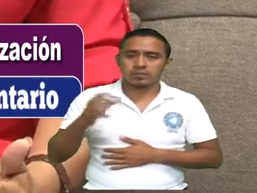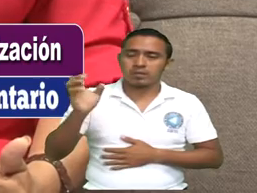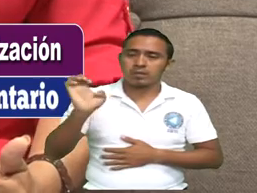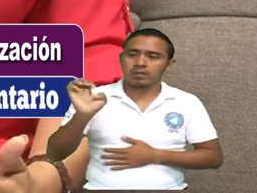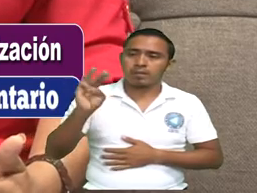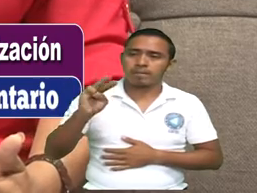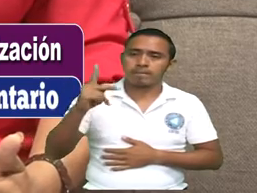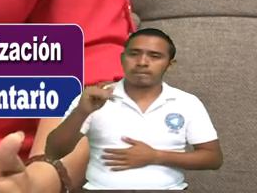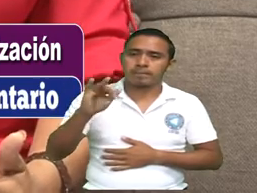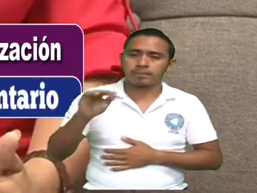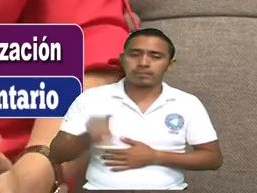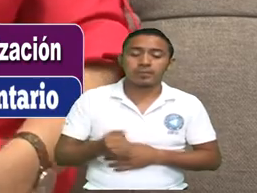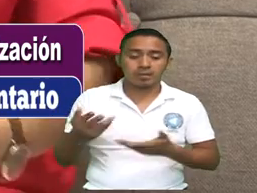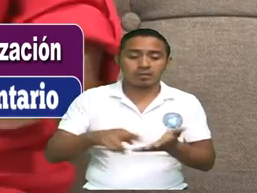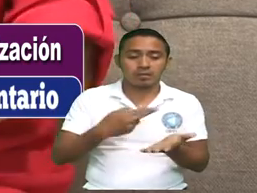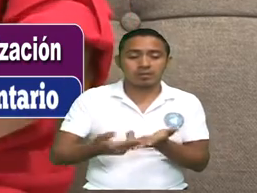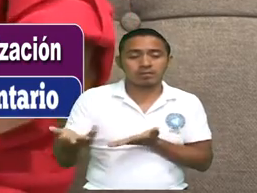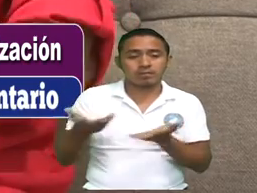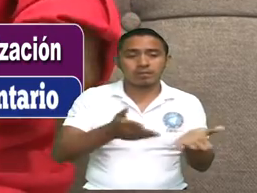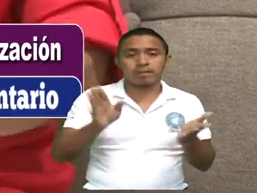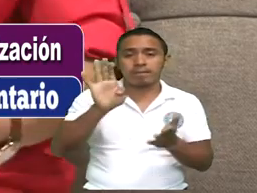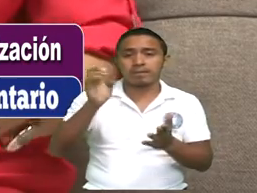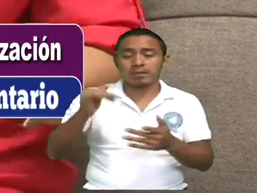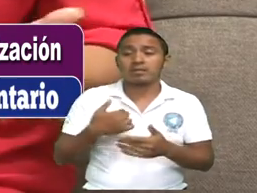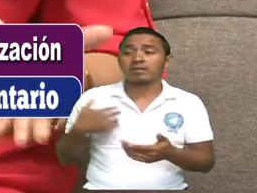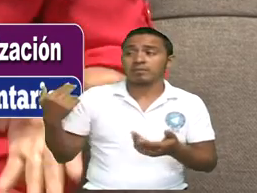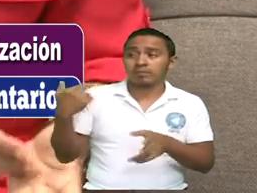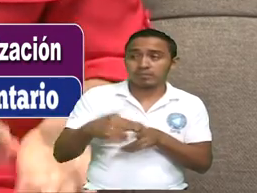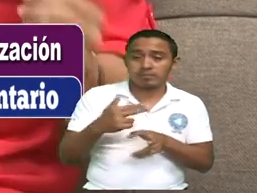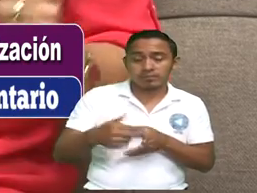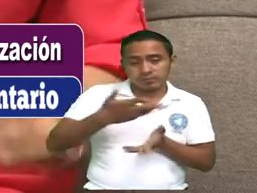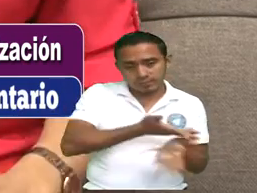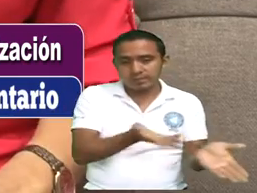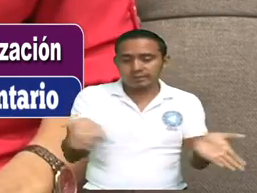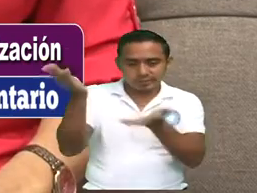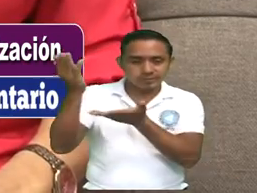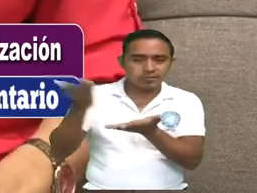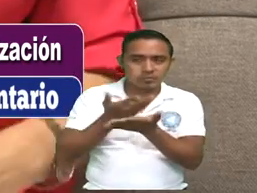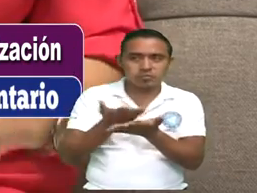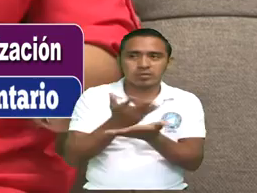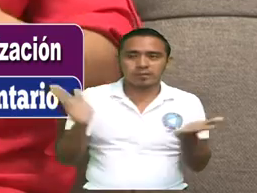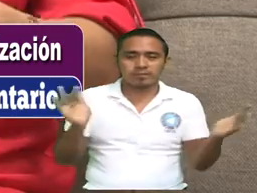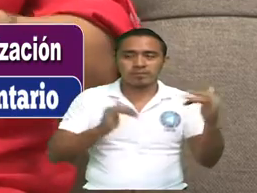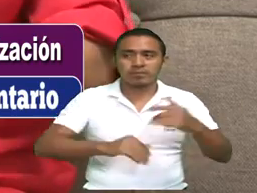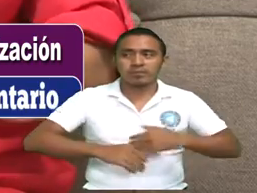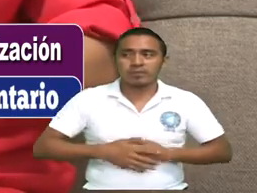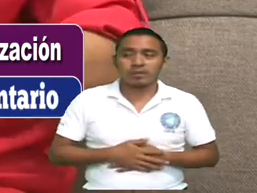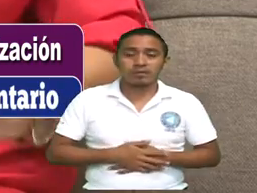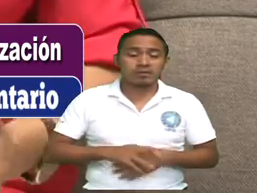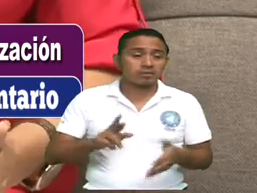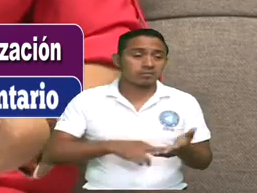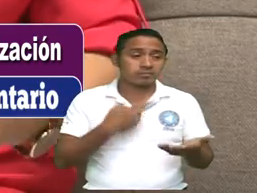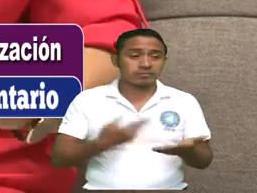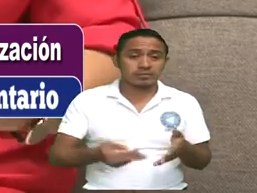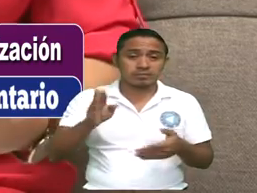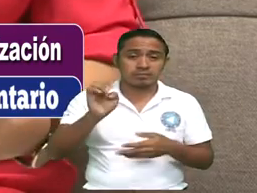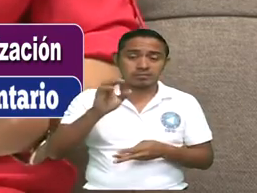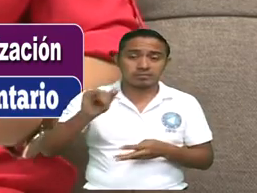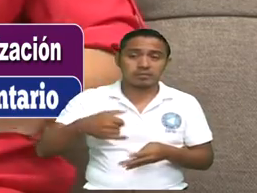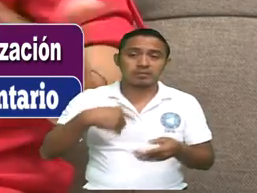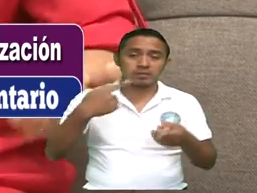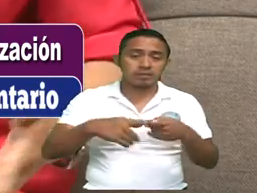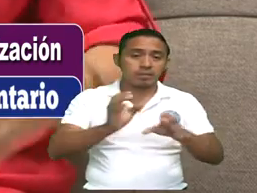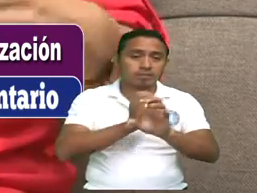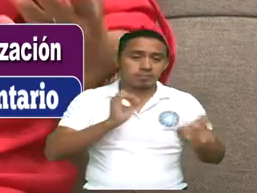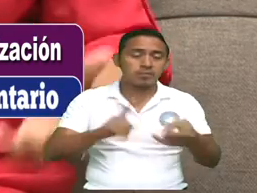han dado becas, es decir, le pagan al maestro para que vaya a estudiar, o sea, le dan una beca para que vaya a estudiar, le dan pasaje,